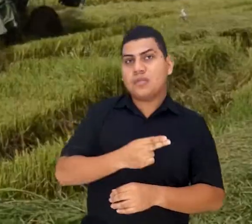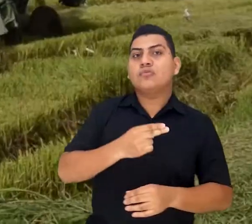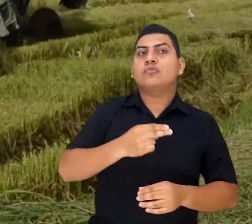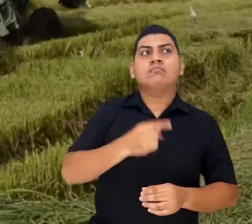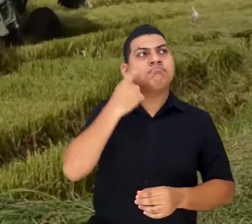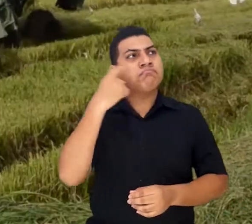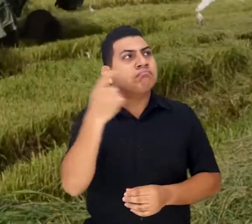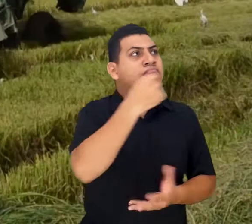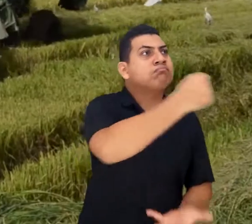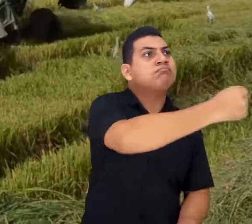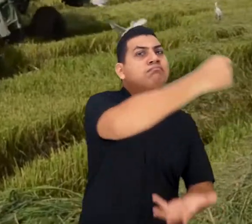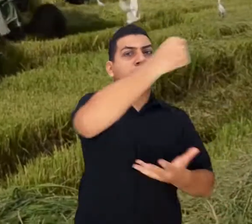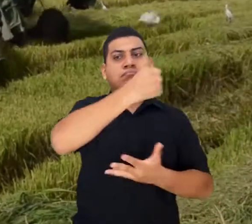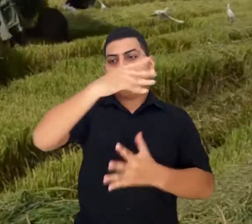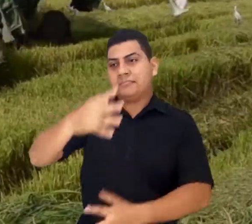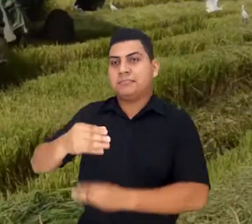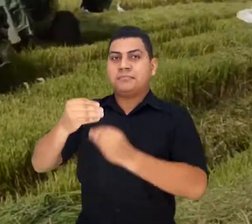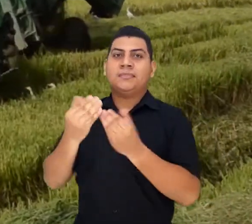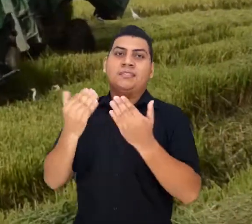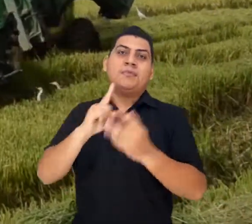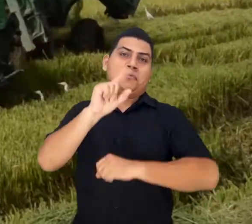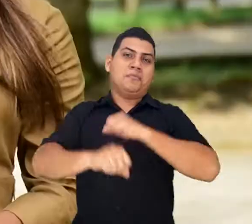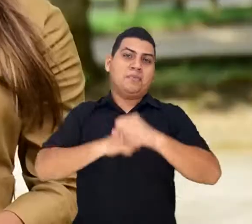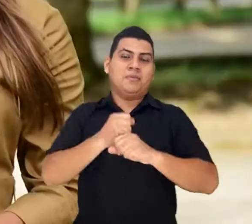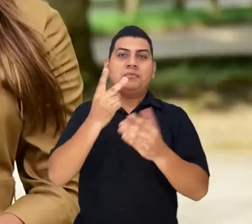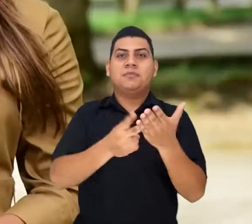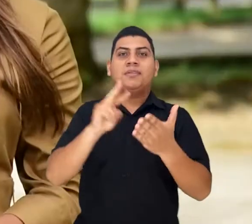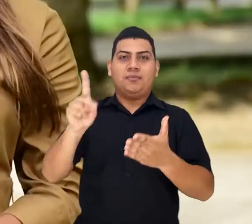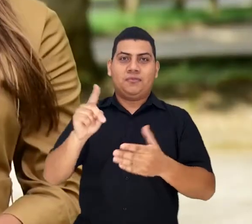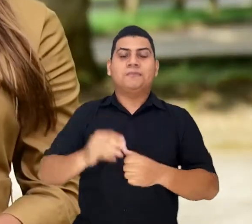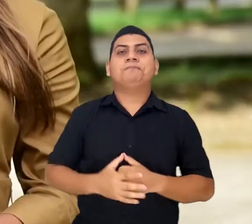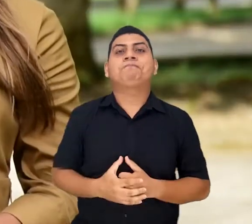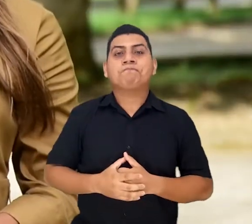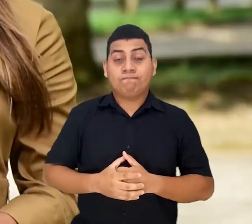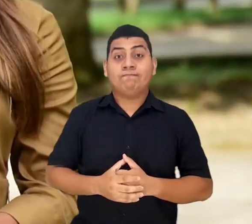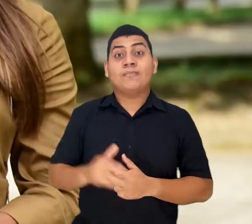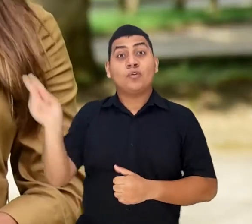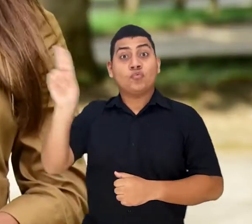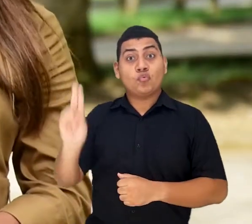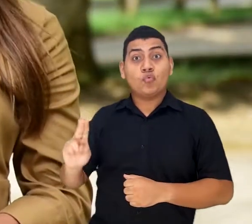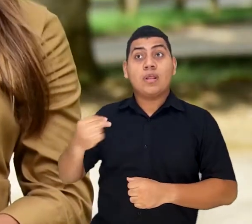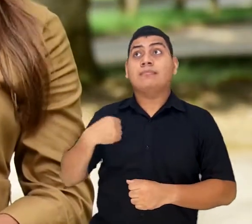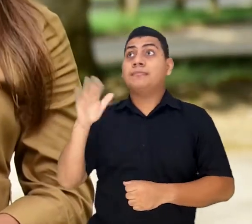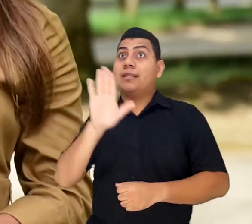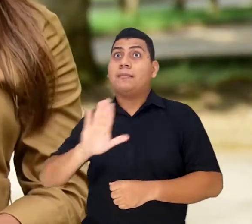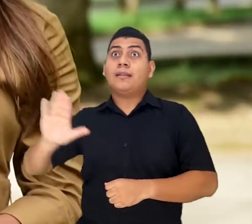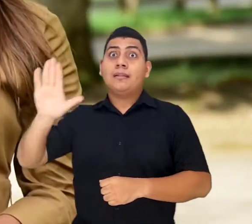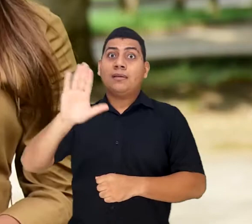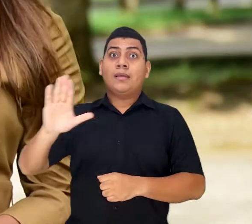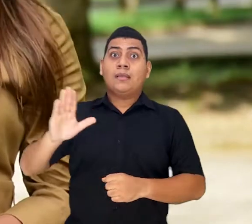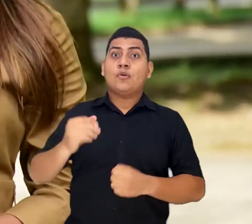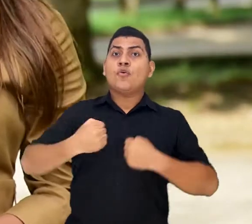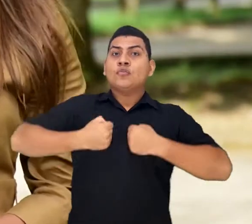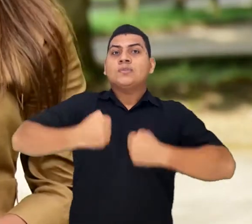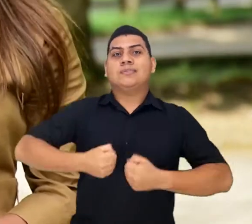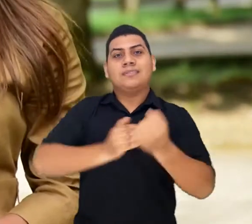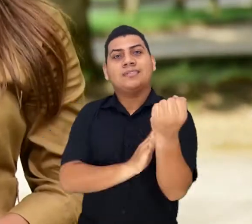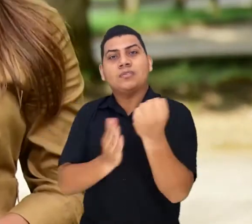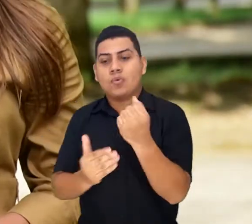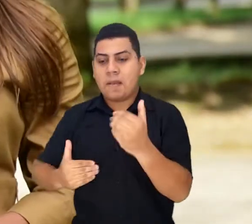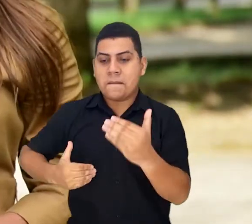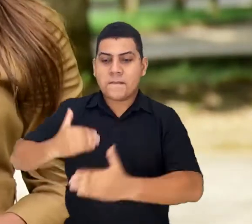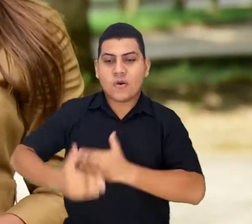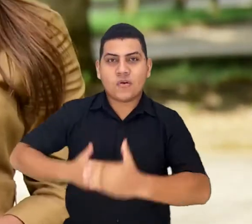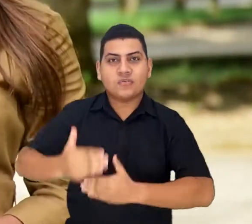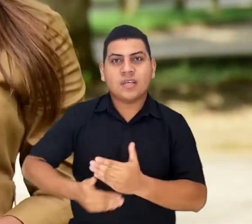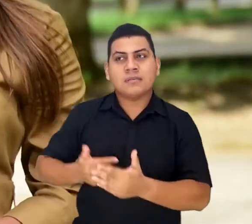recursos para este proyecto el próximo año. Sucre se va a posicionar como el departamento yuquero de Colombia a través del